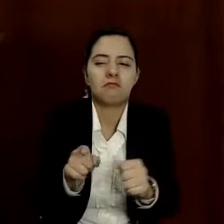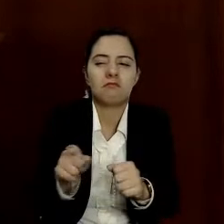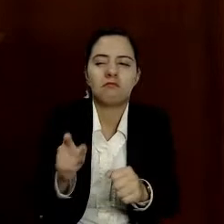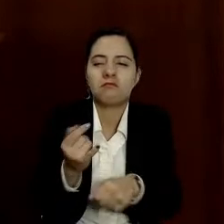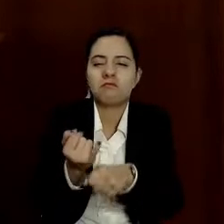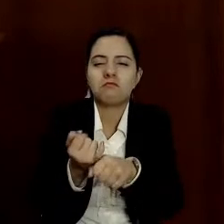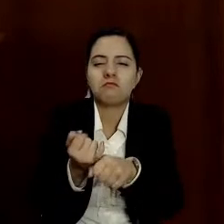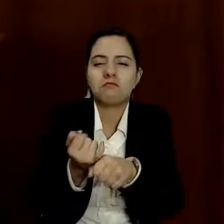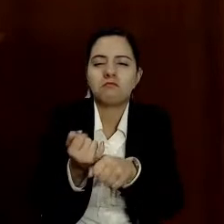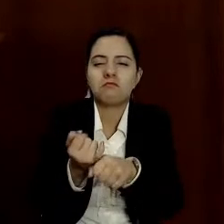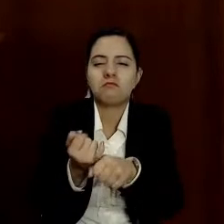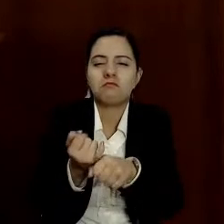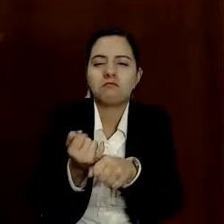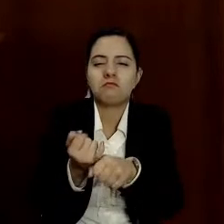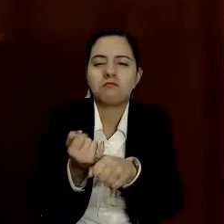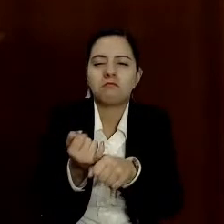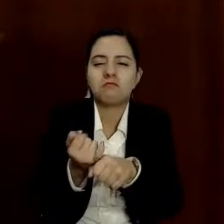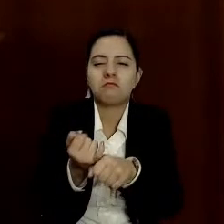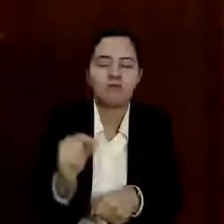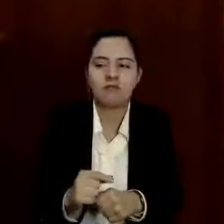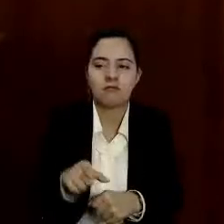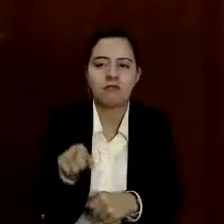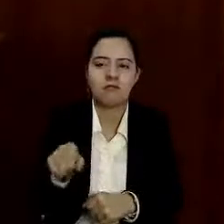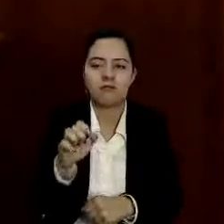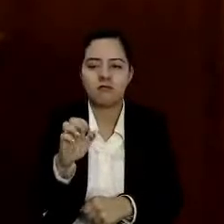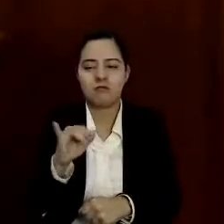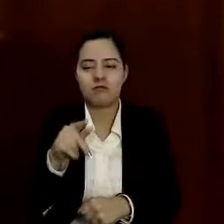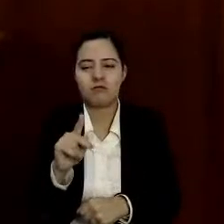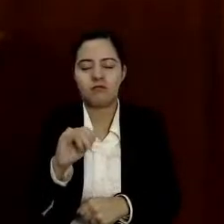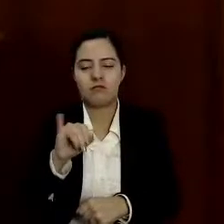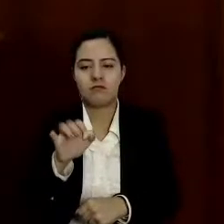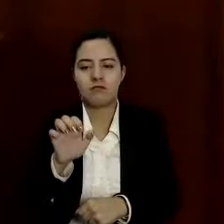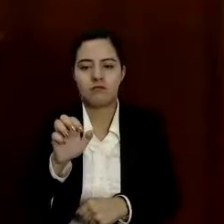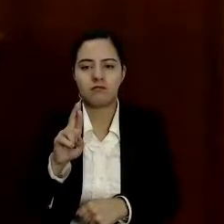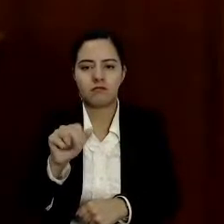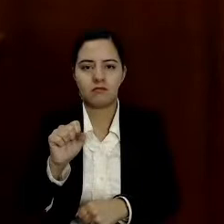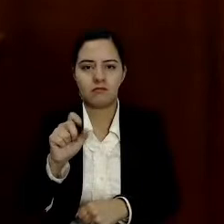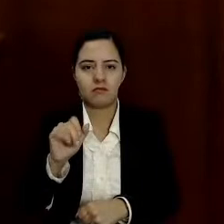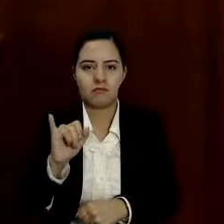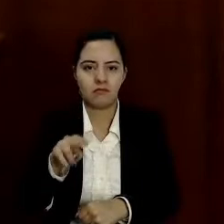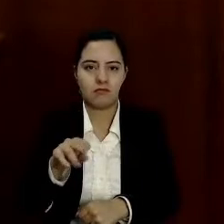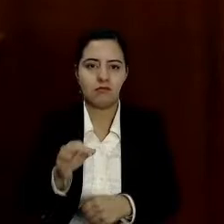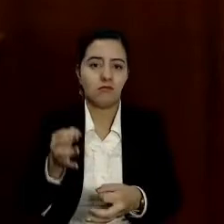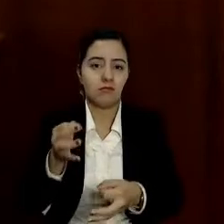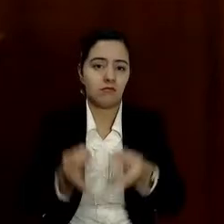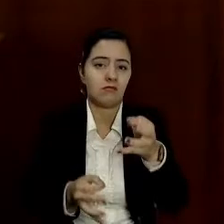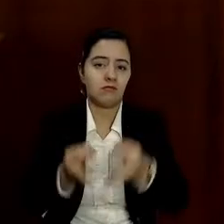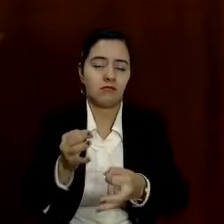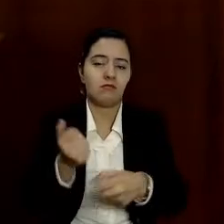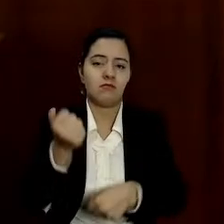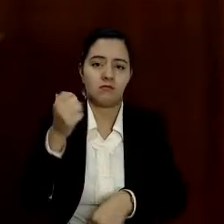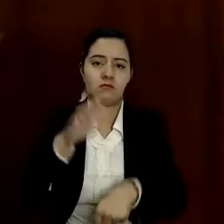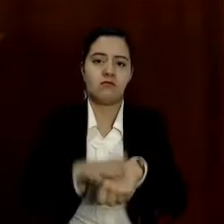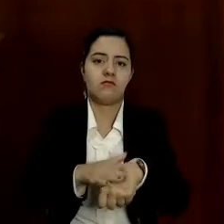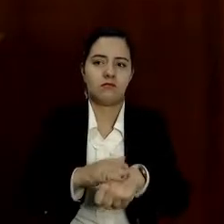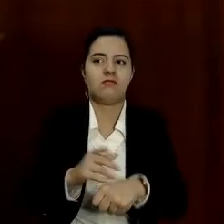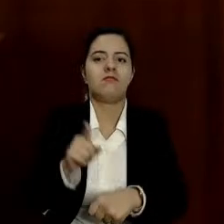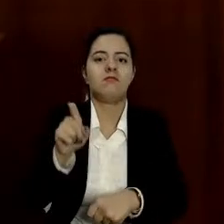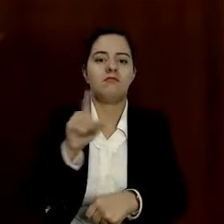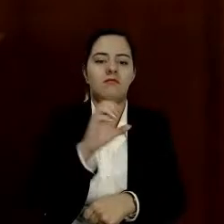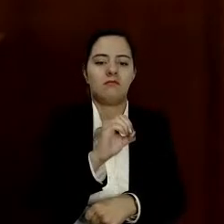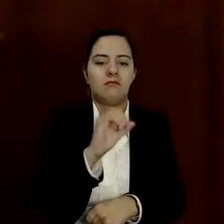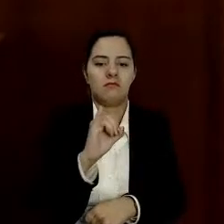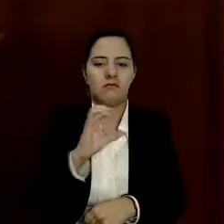exdirector de Fondic, Eric Gersaín, iniciado recientemente ante un juzgado administrativo por un órgano de control interno